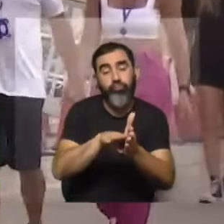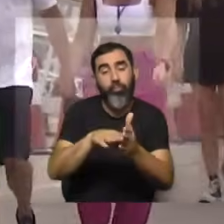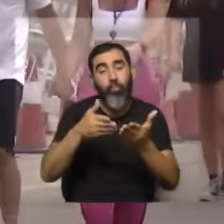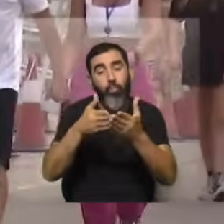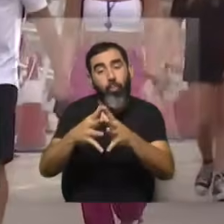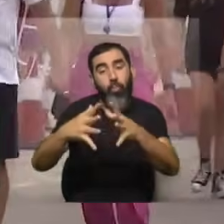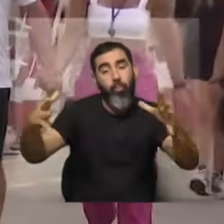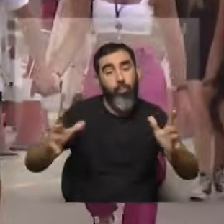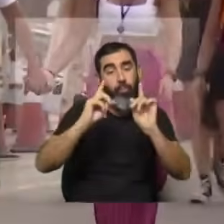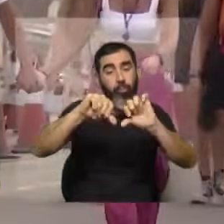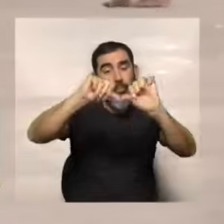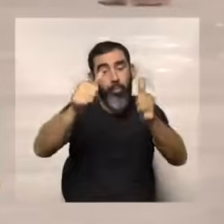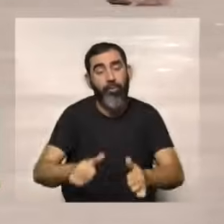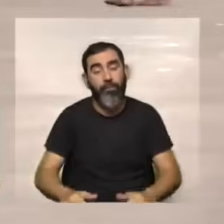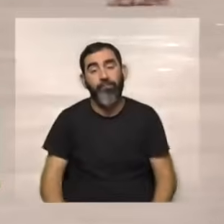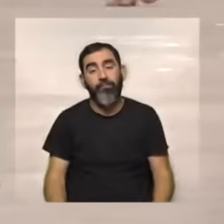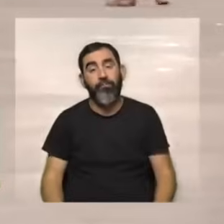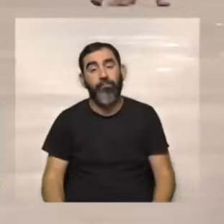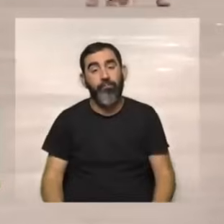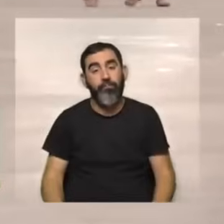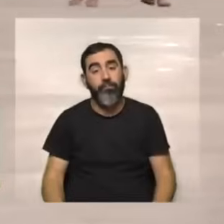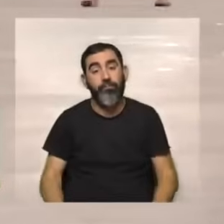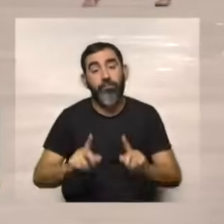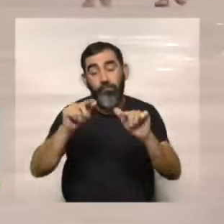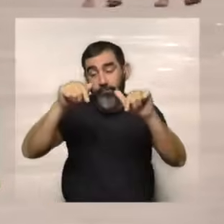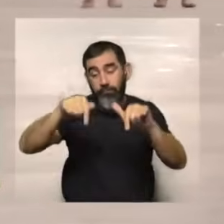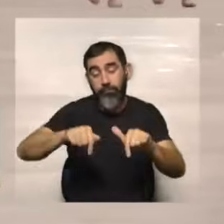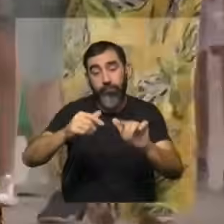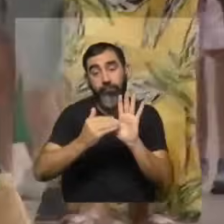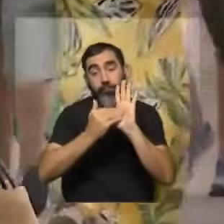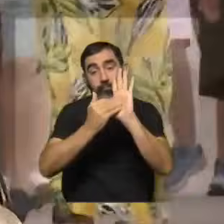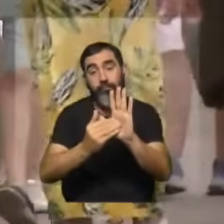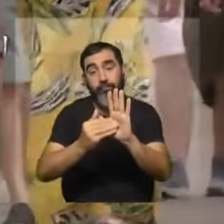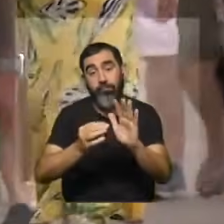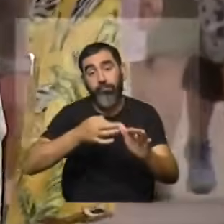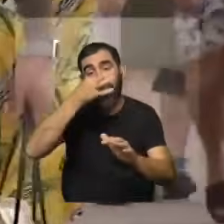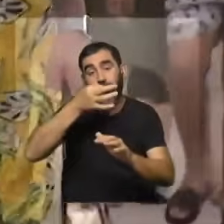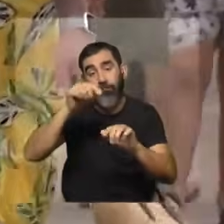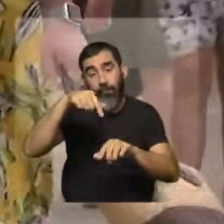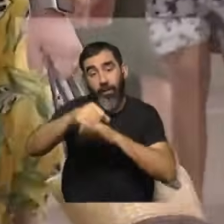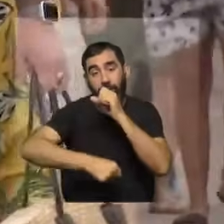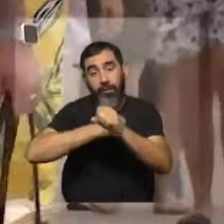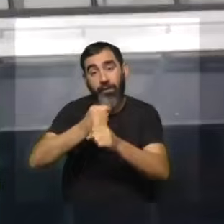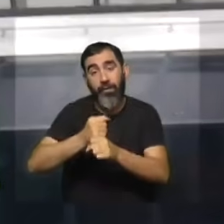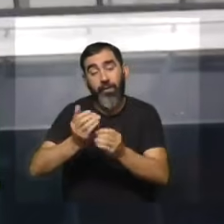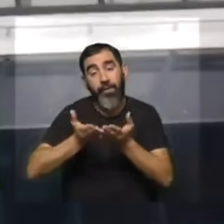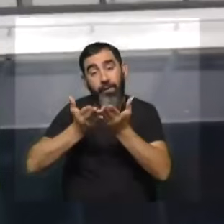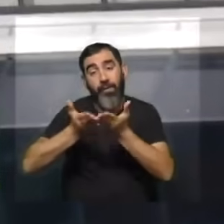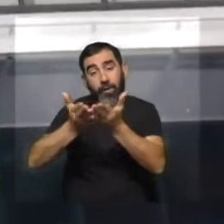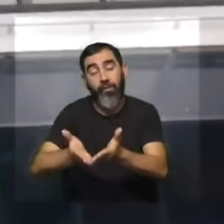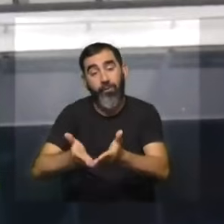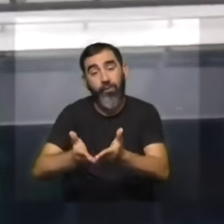balneario de Maldonado. Destacar como nota de color que mientras estábamos aquí en la presentación de esta temporada de cruceros,